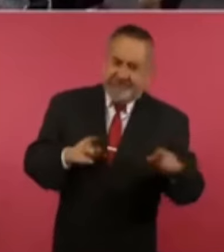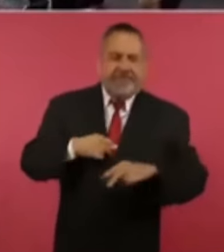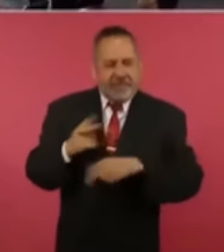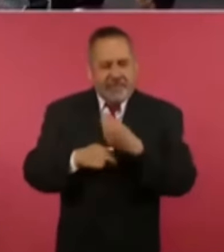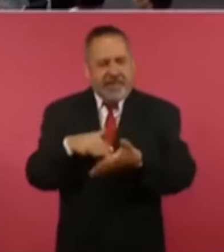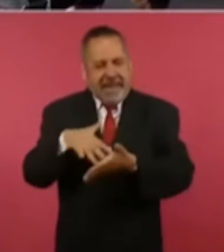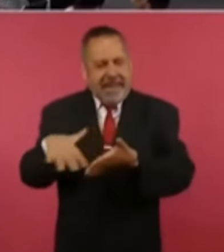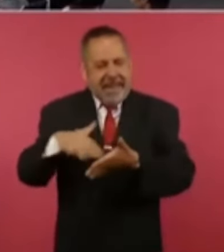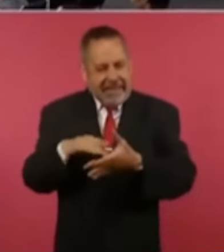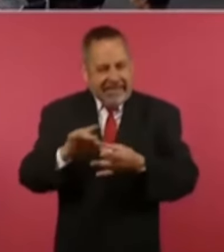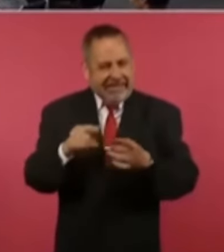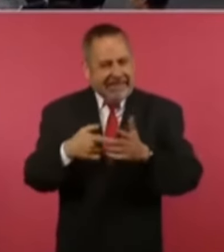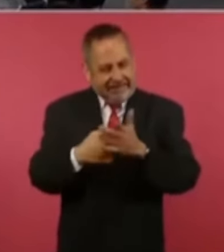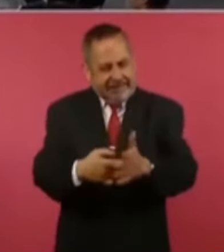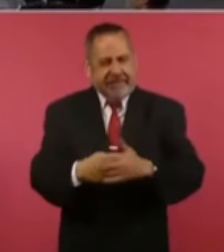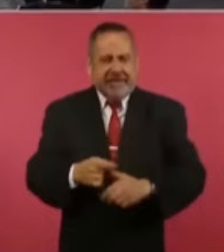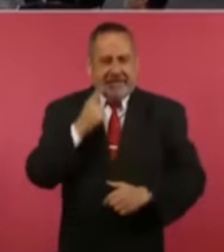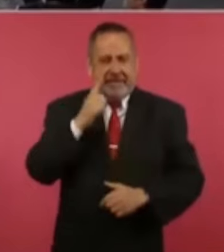Ok.